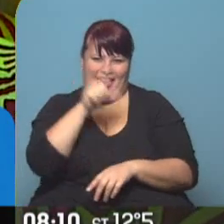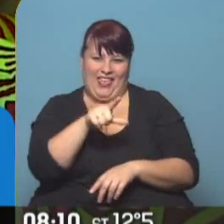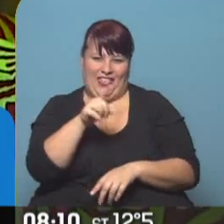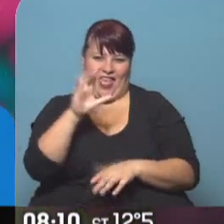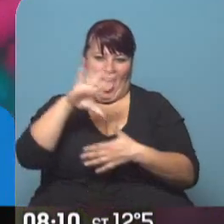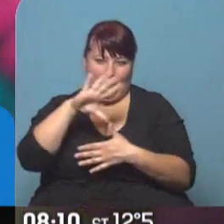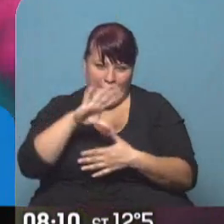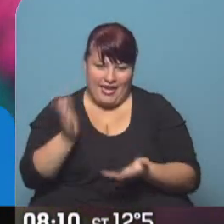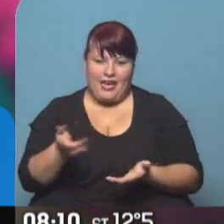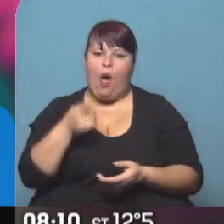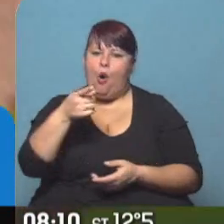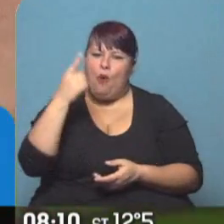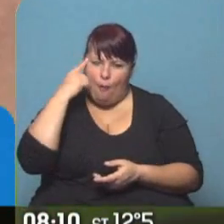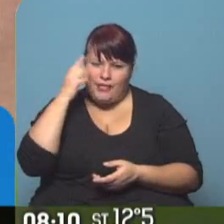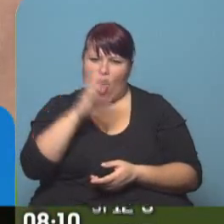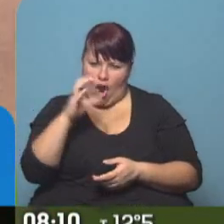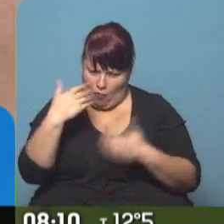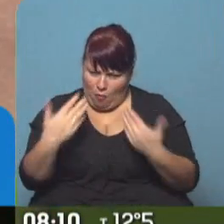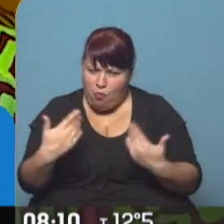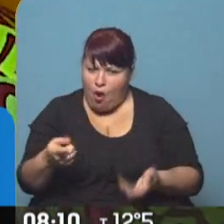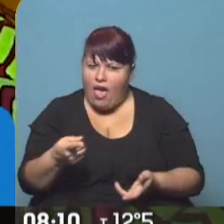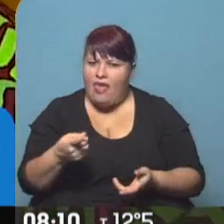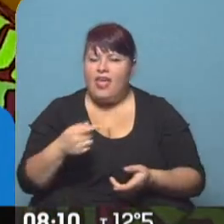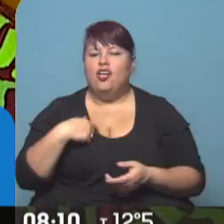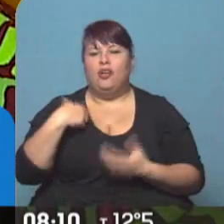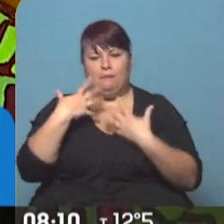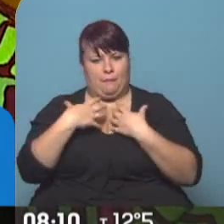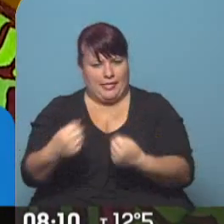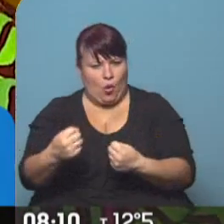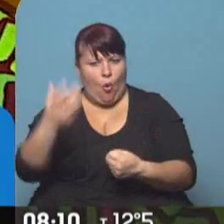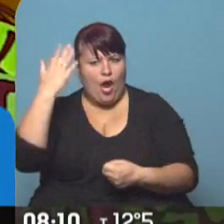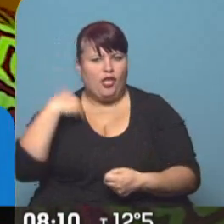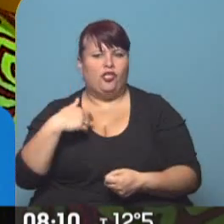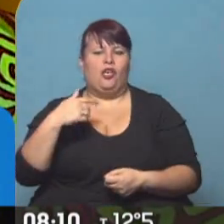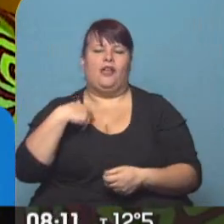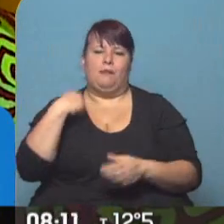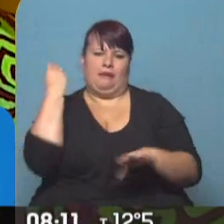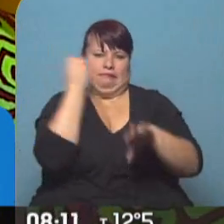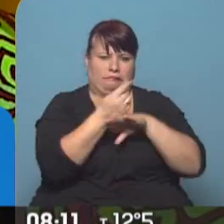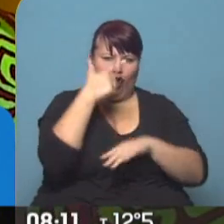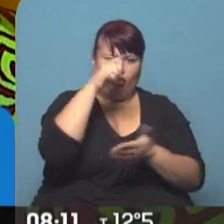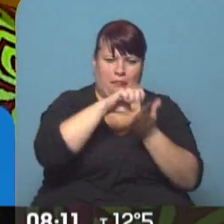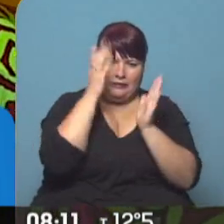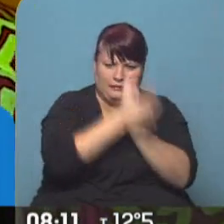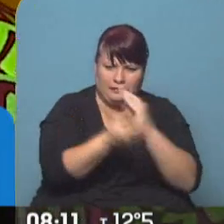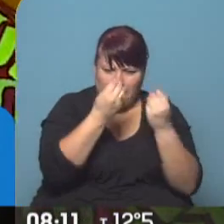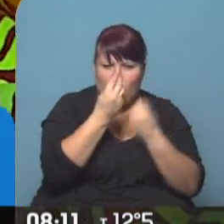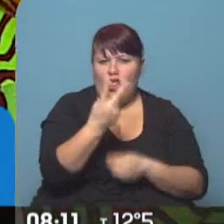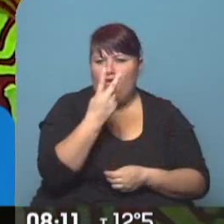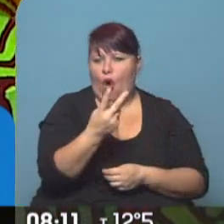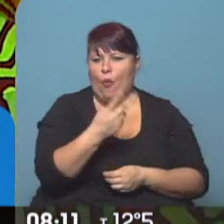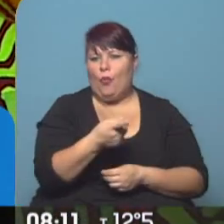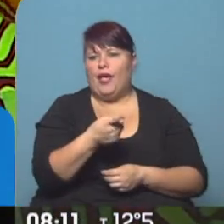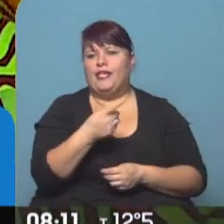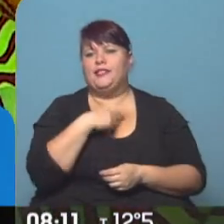de América. ¿Usted piensa que Colombia está preparada para eso? Fui secuestrada, me tuve que exiliar, dos veces